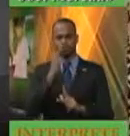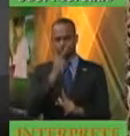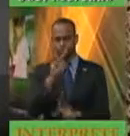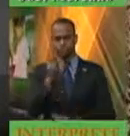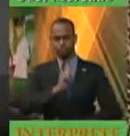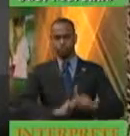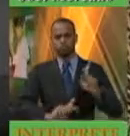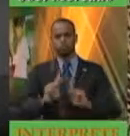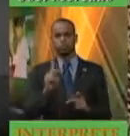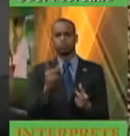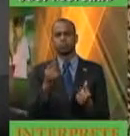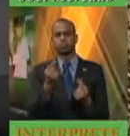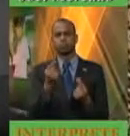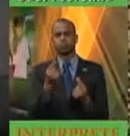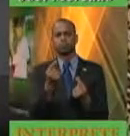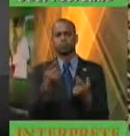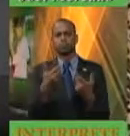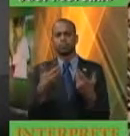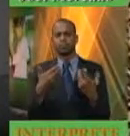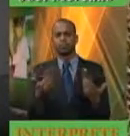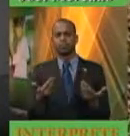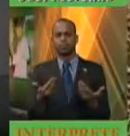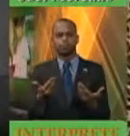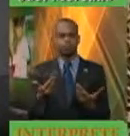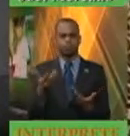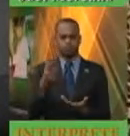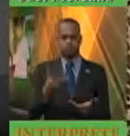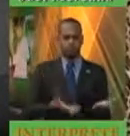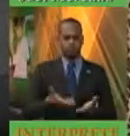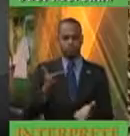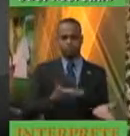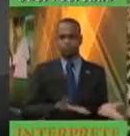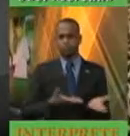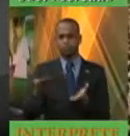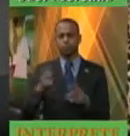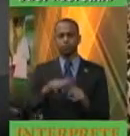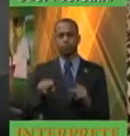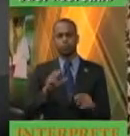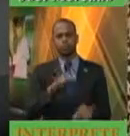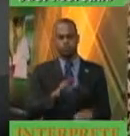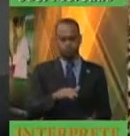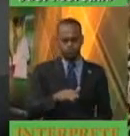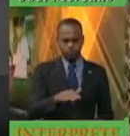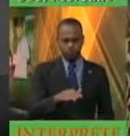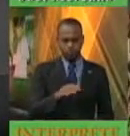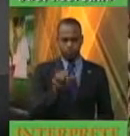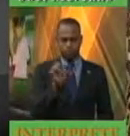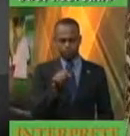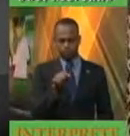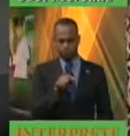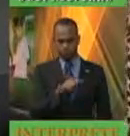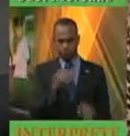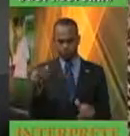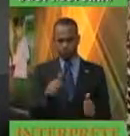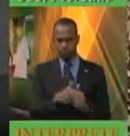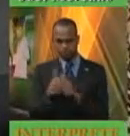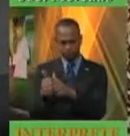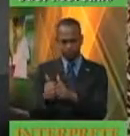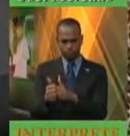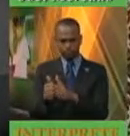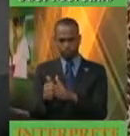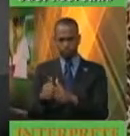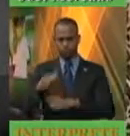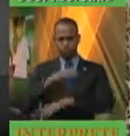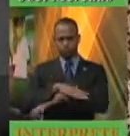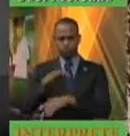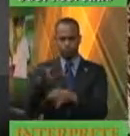que tenían, yo pensaba, ella no se puede trasladar, y me la acercaba, ¿usted tiene a alguien que lo lleve a